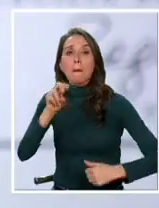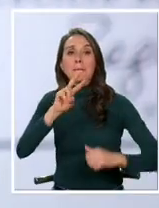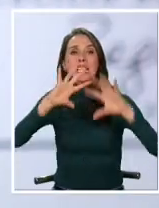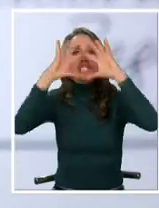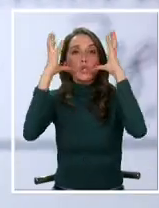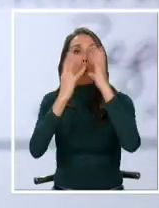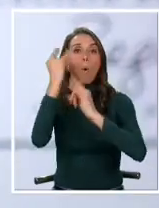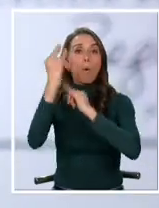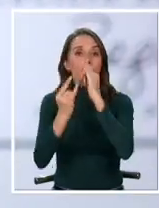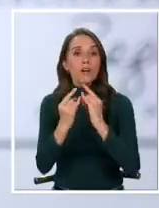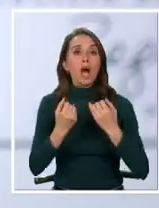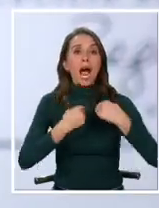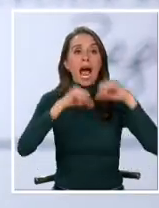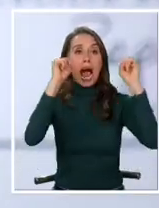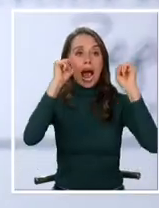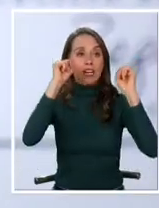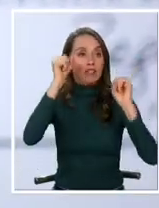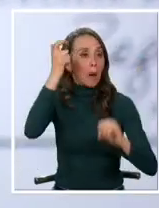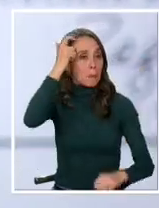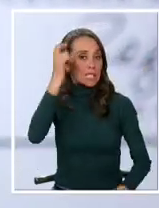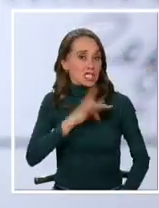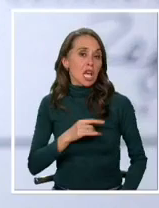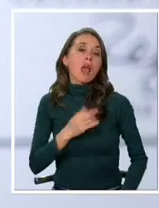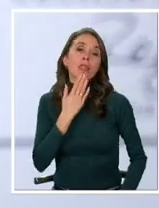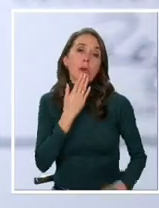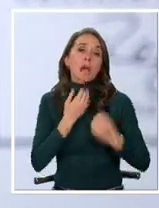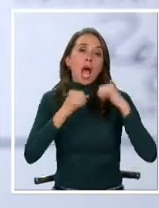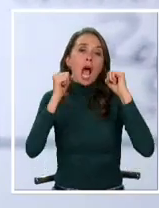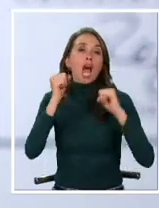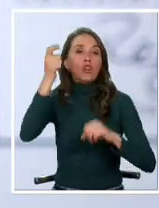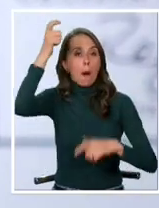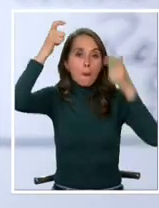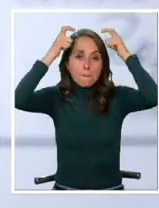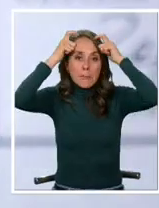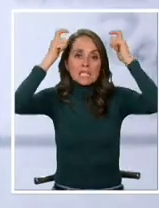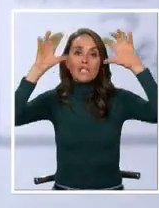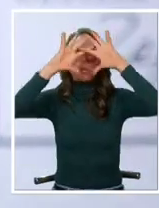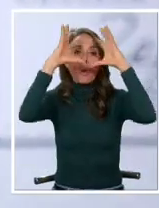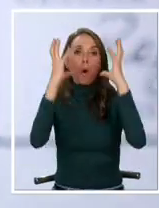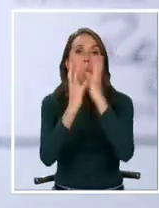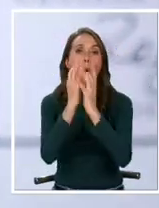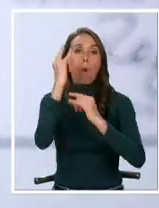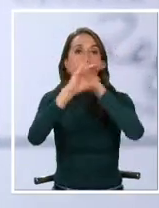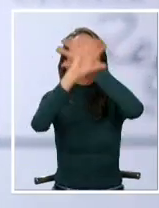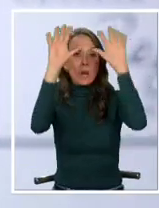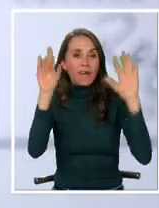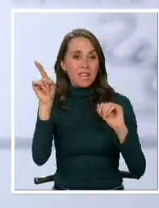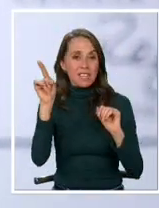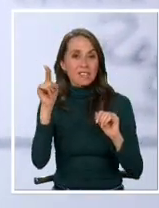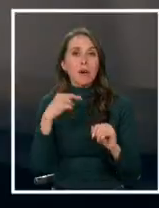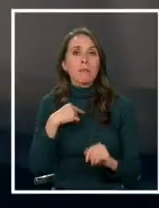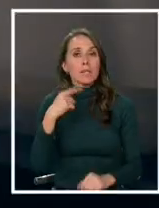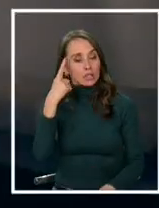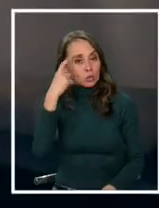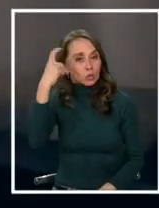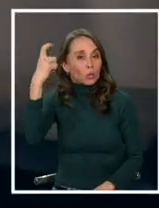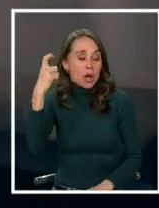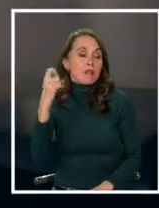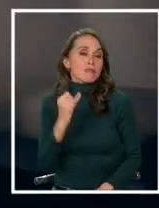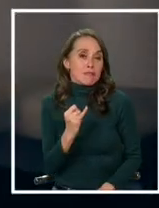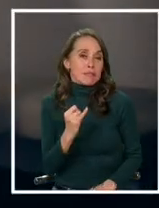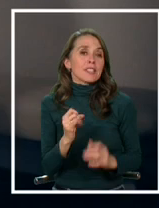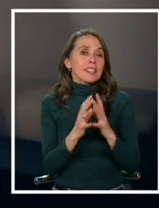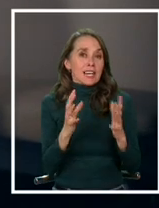y iba ganar el mi chile también quería ganar el mi universo y era mi gran sueño y